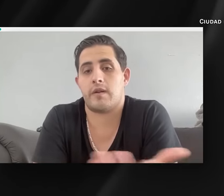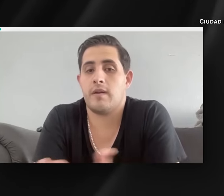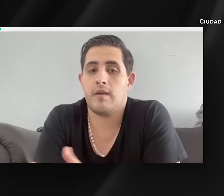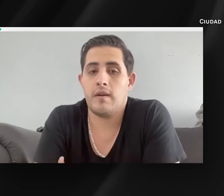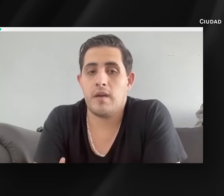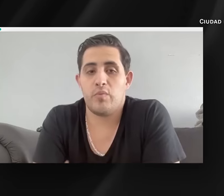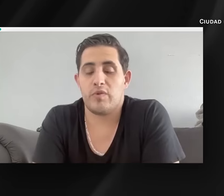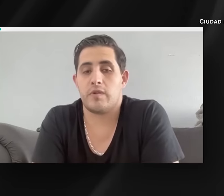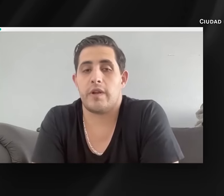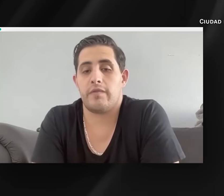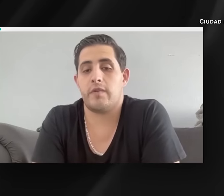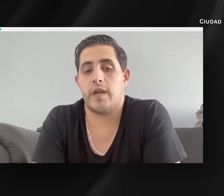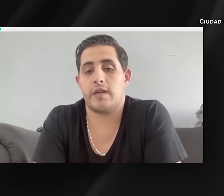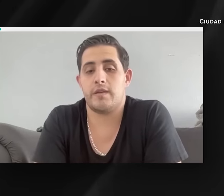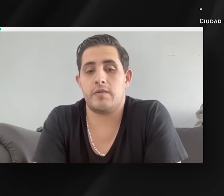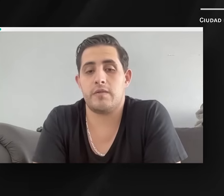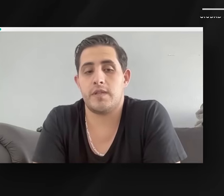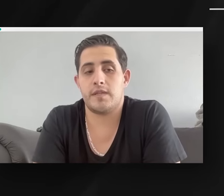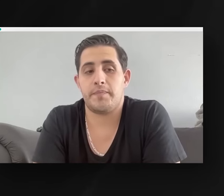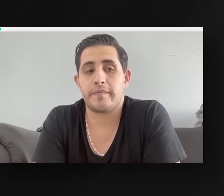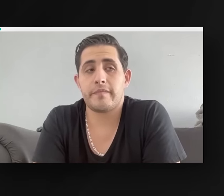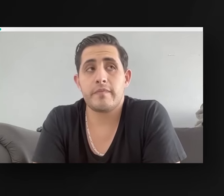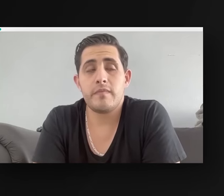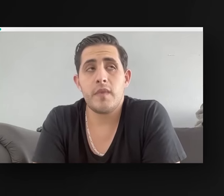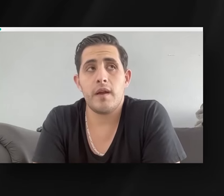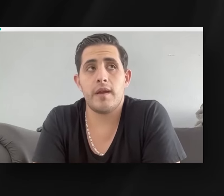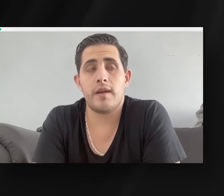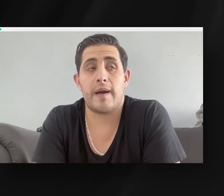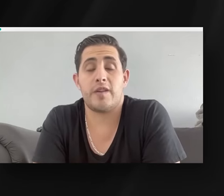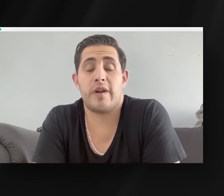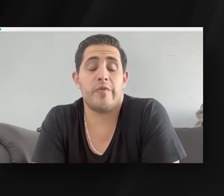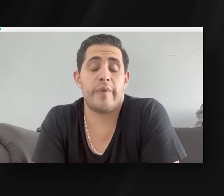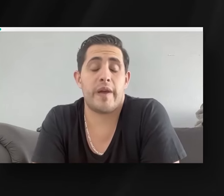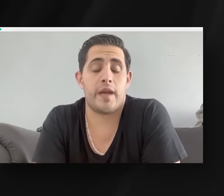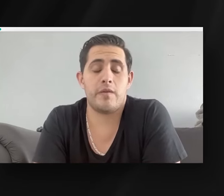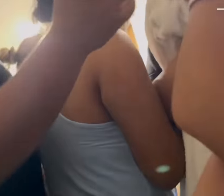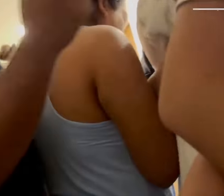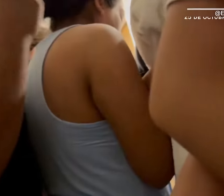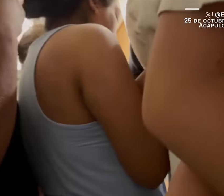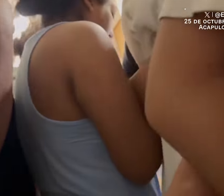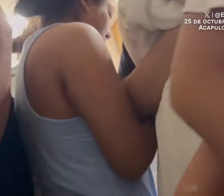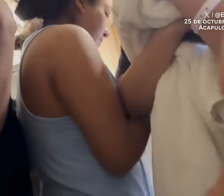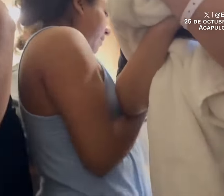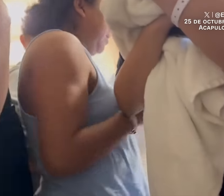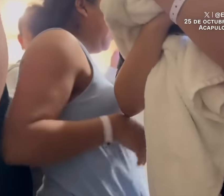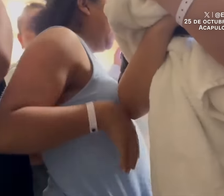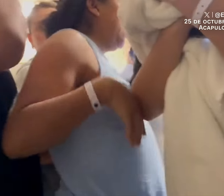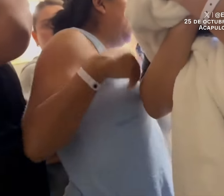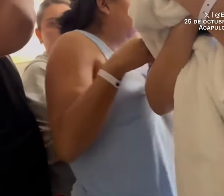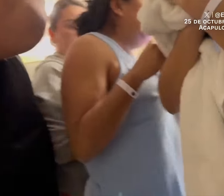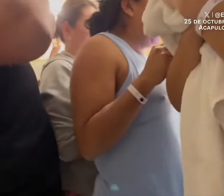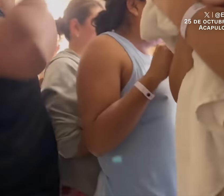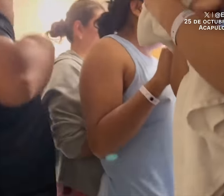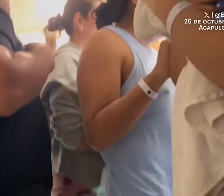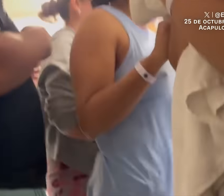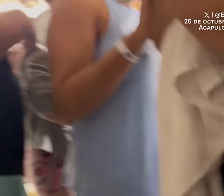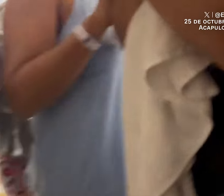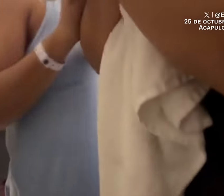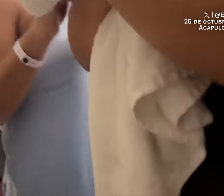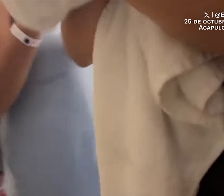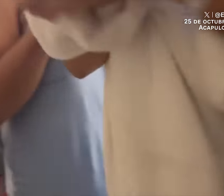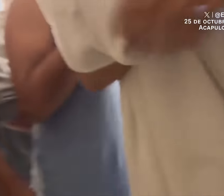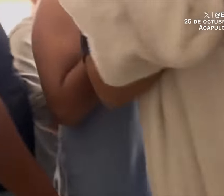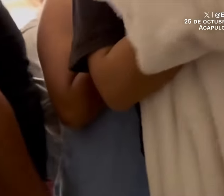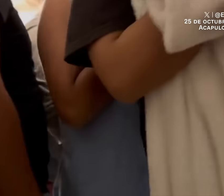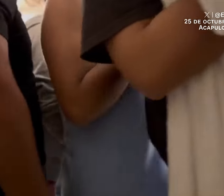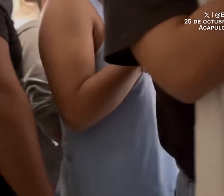buscar pues dónde refugiarse. Entonces, el baño era muy pequeño, estamos hablando que tal vez